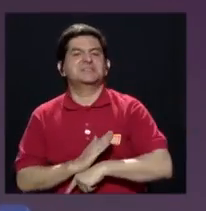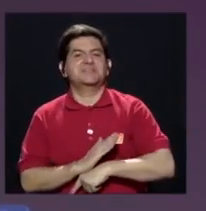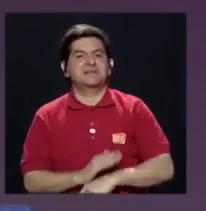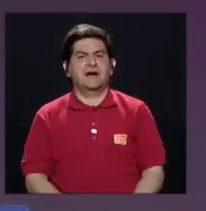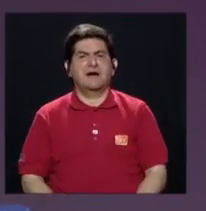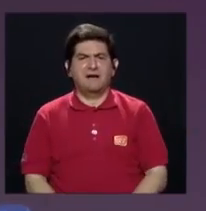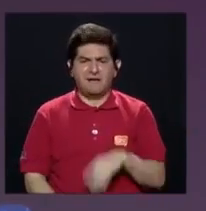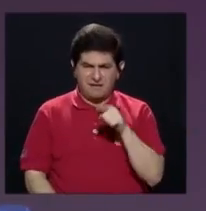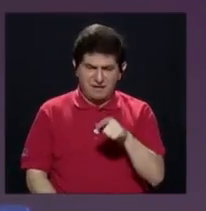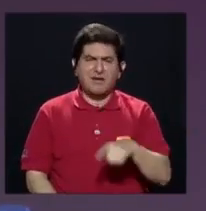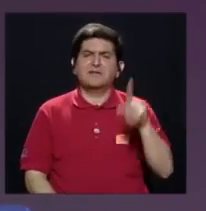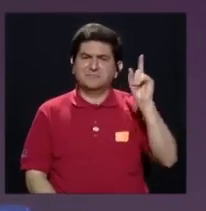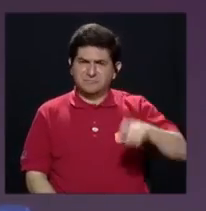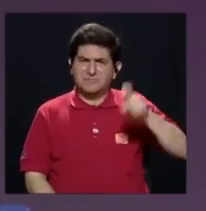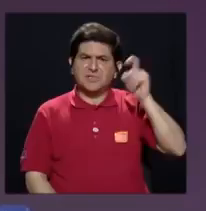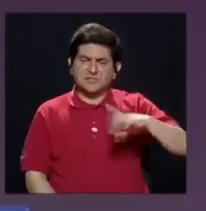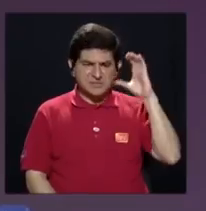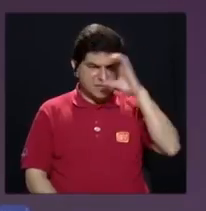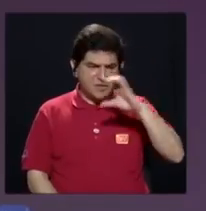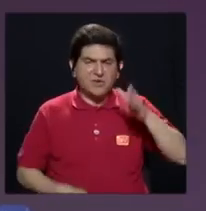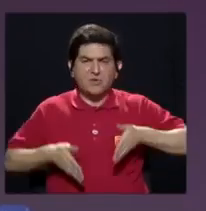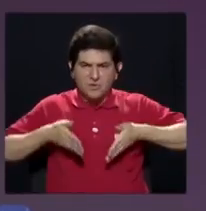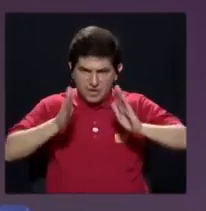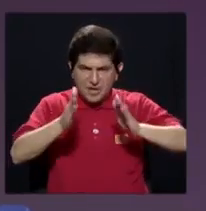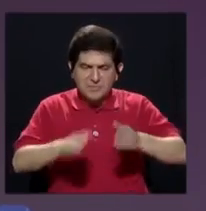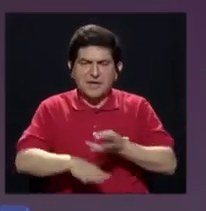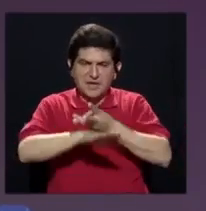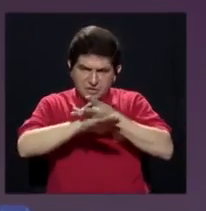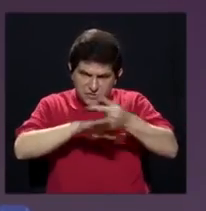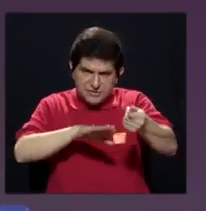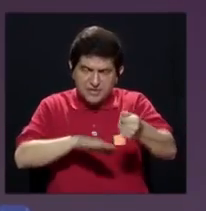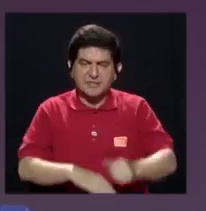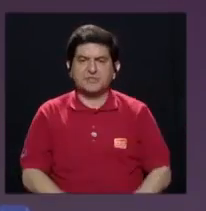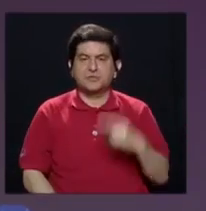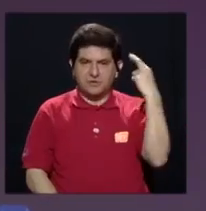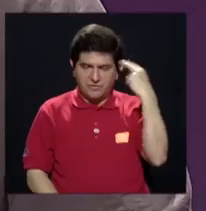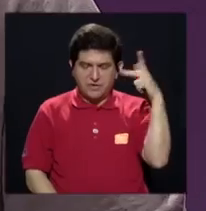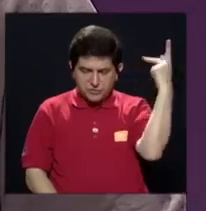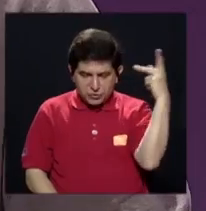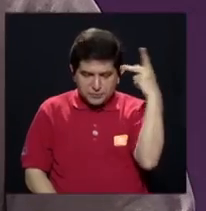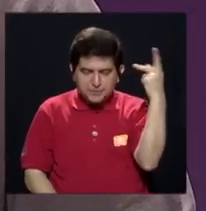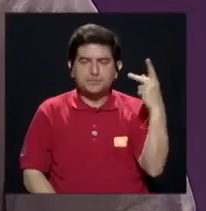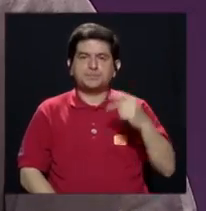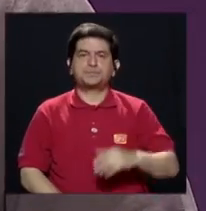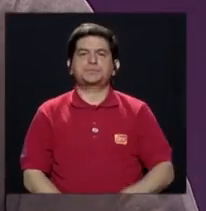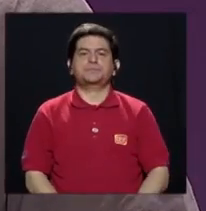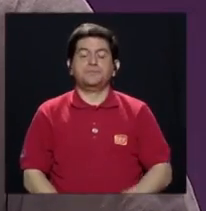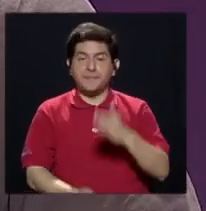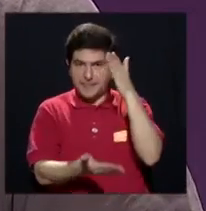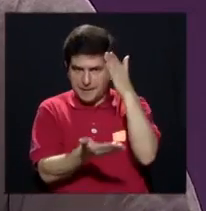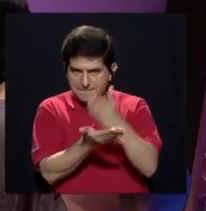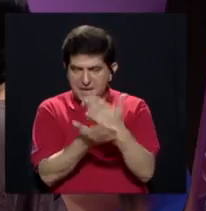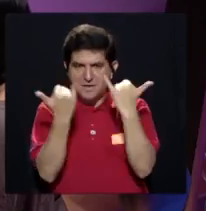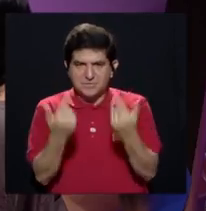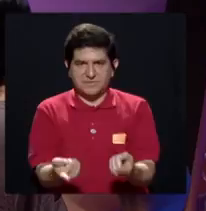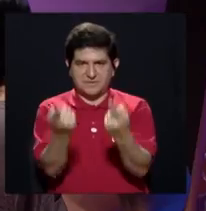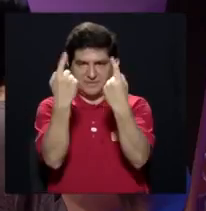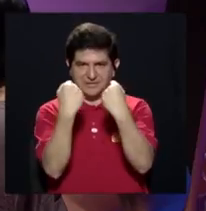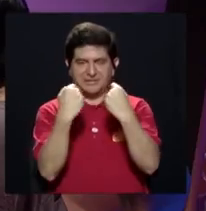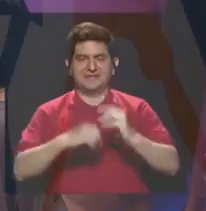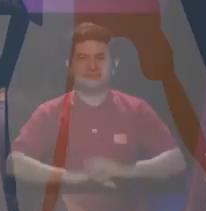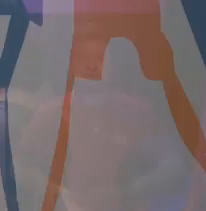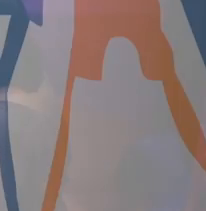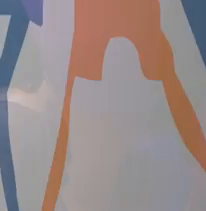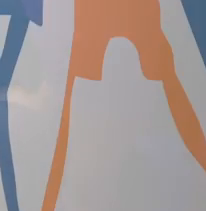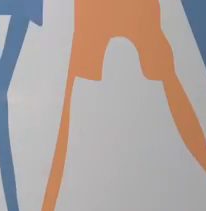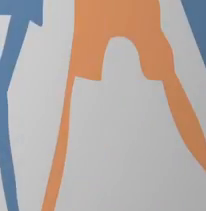invita a también Buscar caminos y procesos de sanación por eso es polític vamos a un corte y en un momento